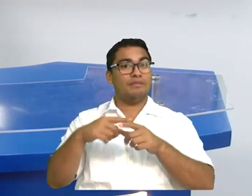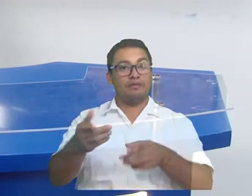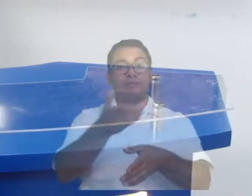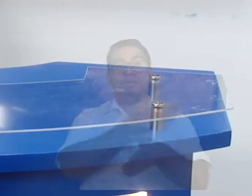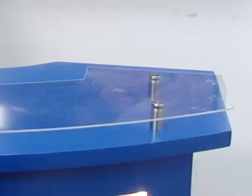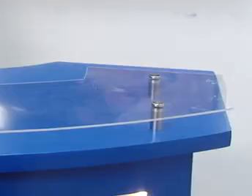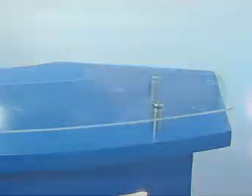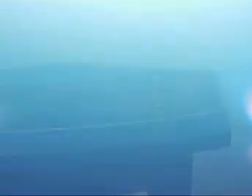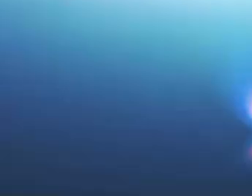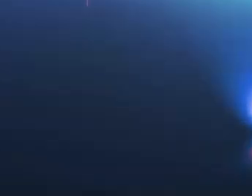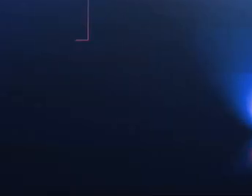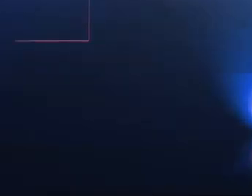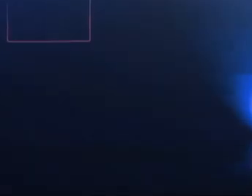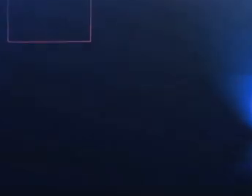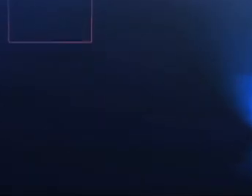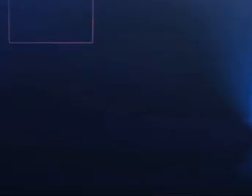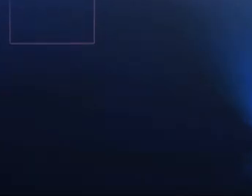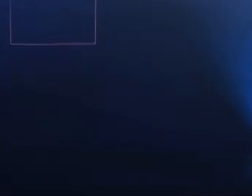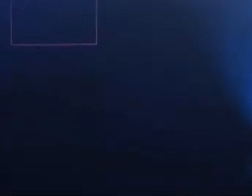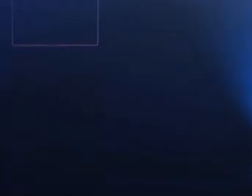Veamos.